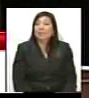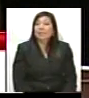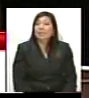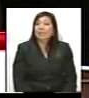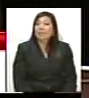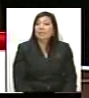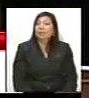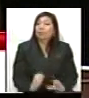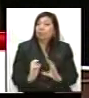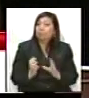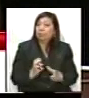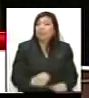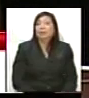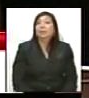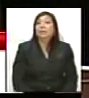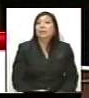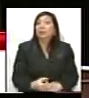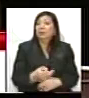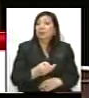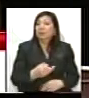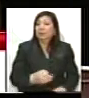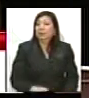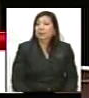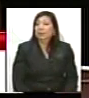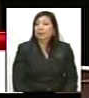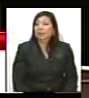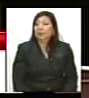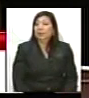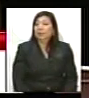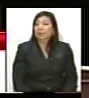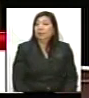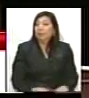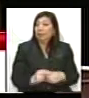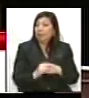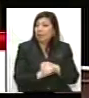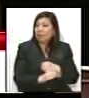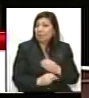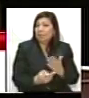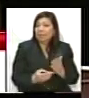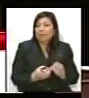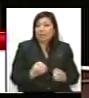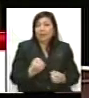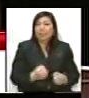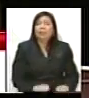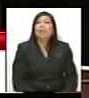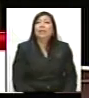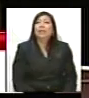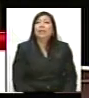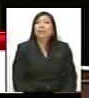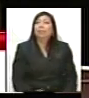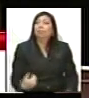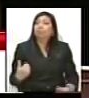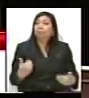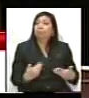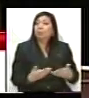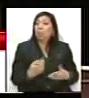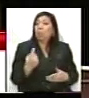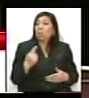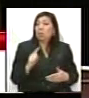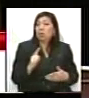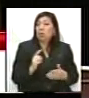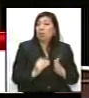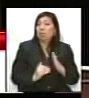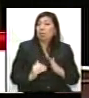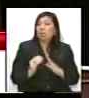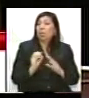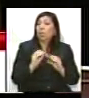transporte de carga e interprovincial del ámbito nacional de pasajeros y contribuiría a un millón mayor